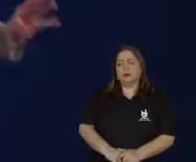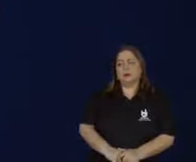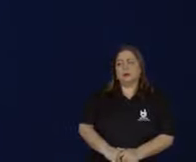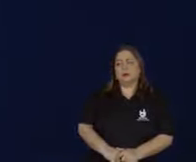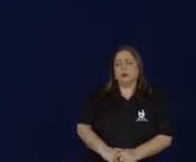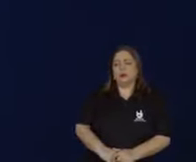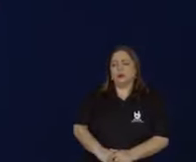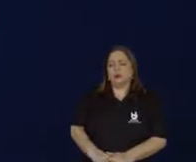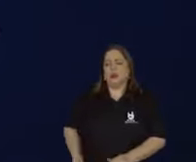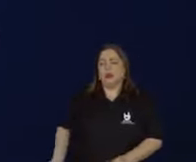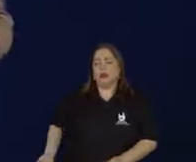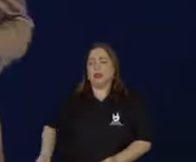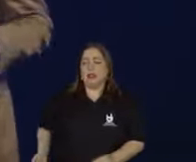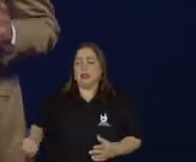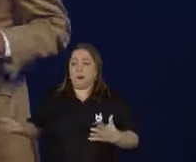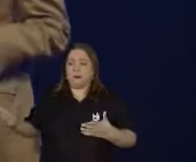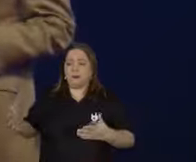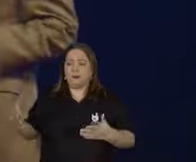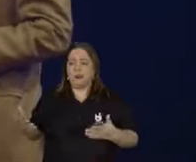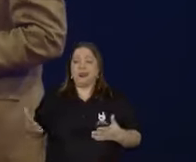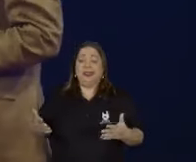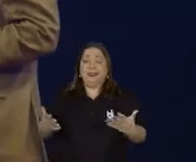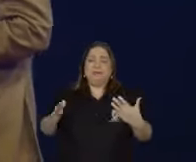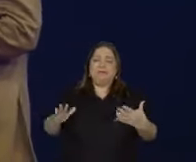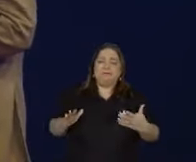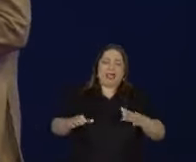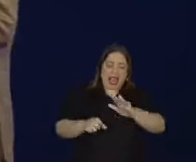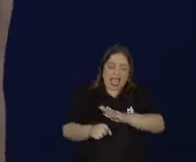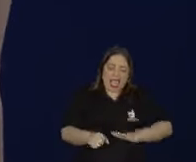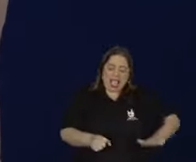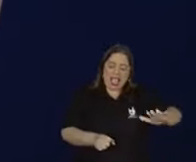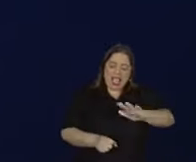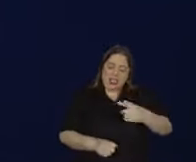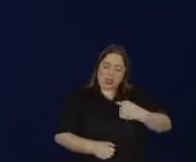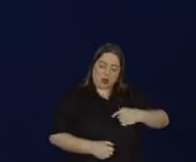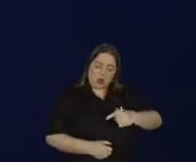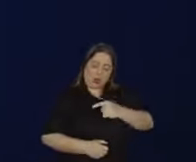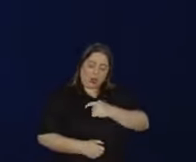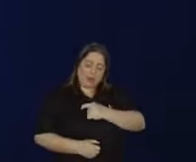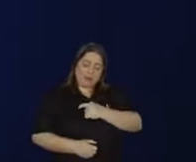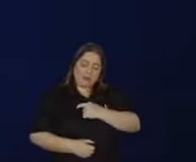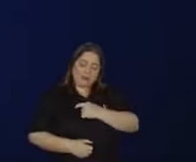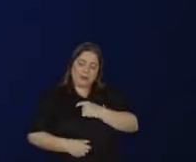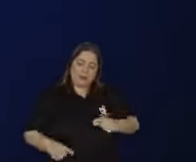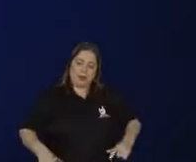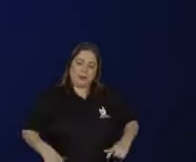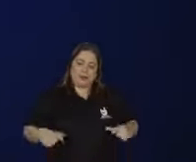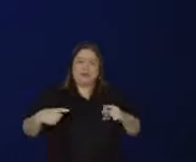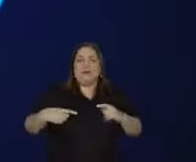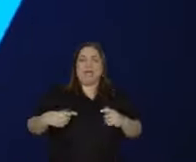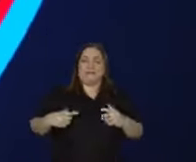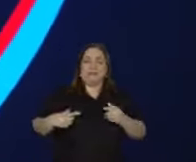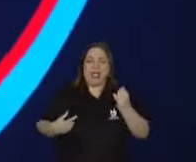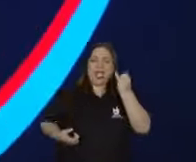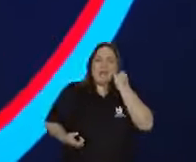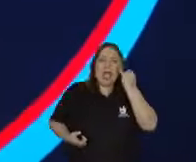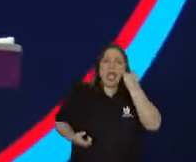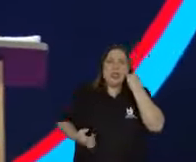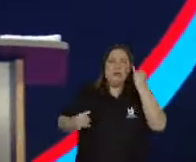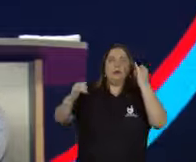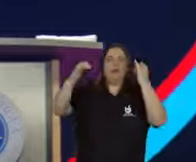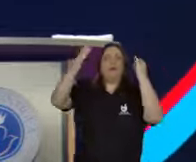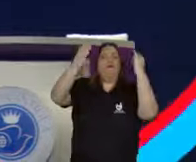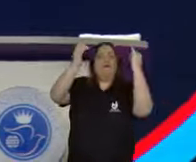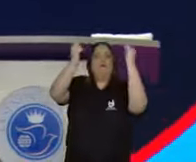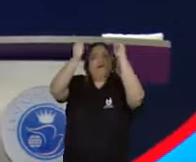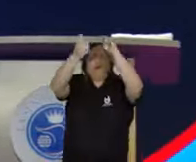En el escenario de nuestras vidas, si tuviéramos que pintar un cuadro